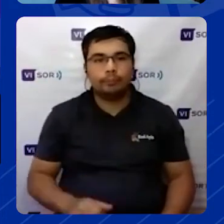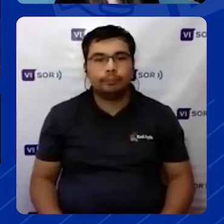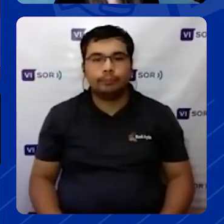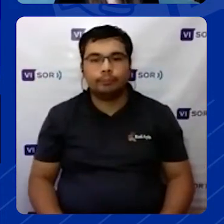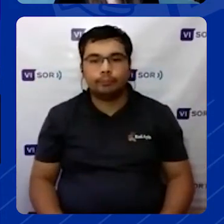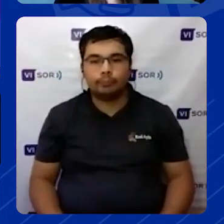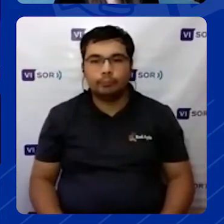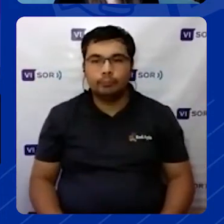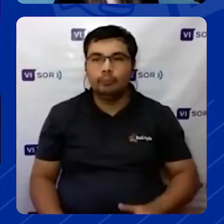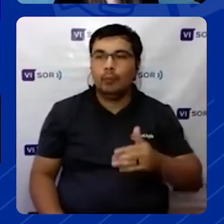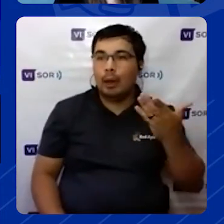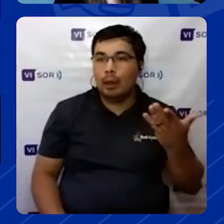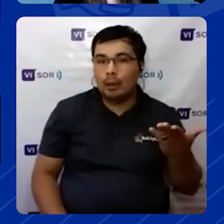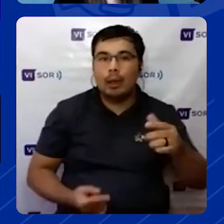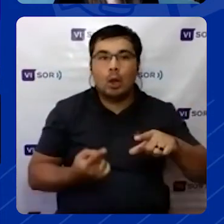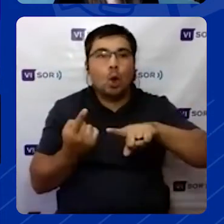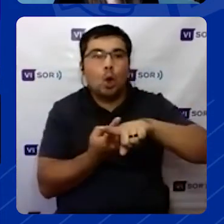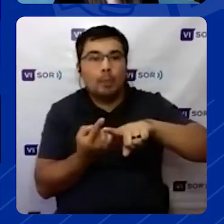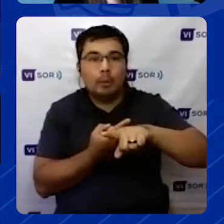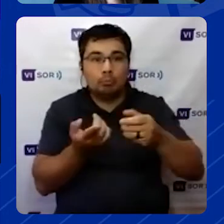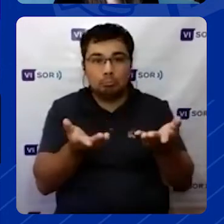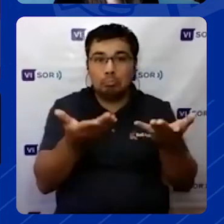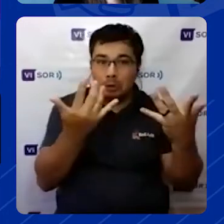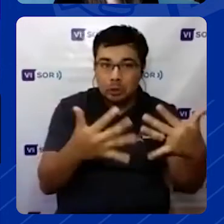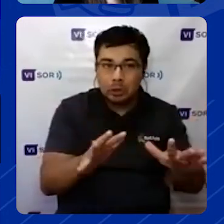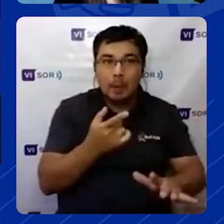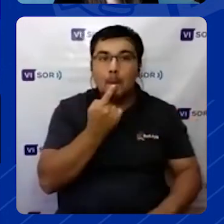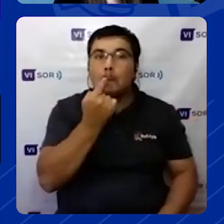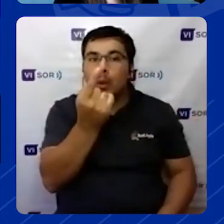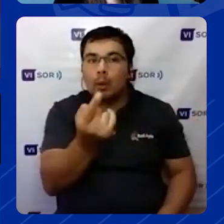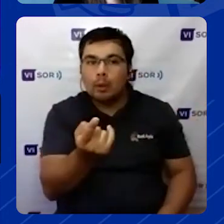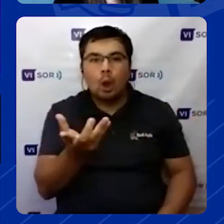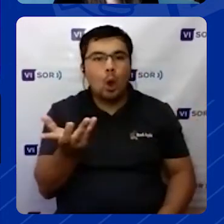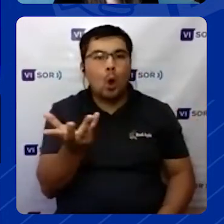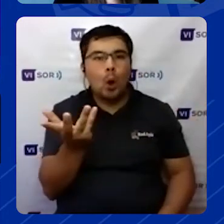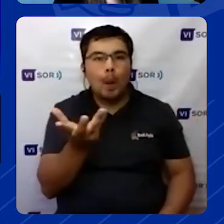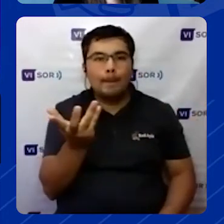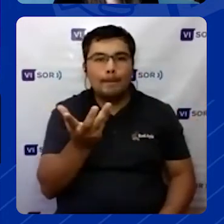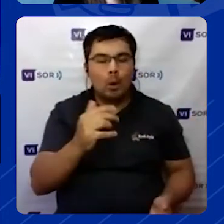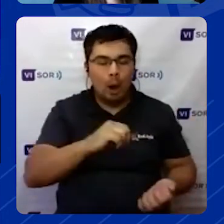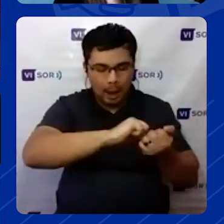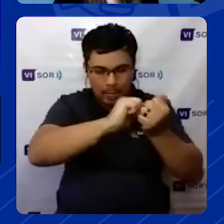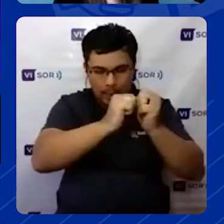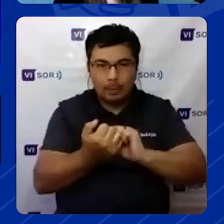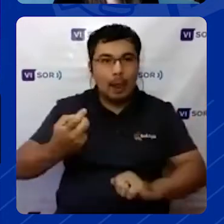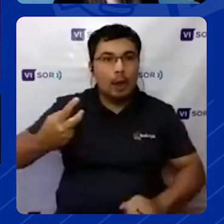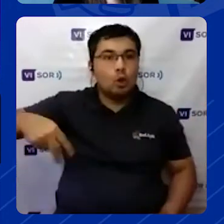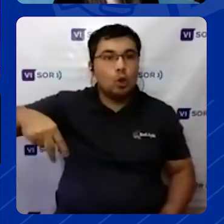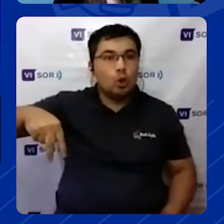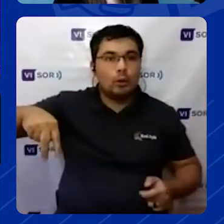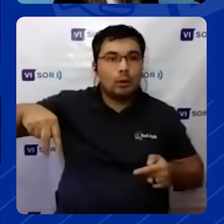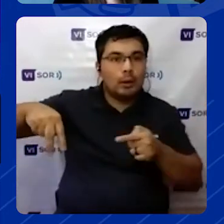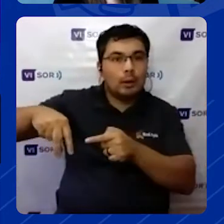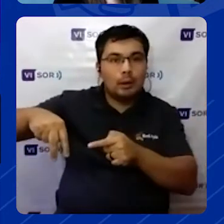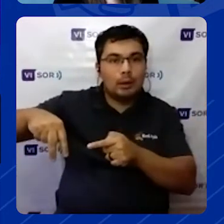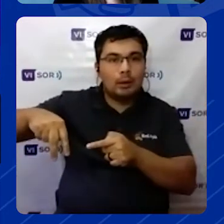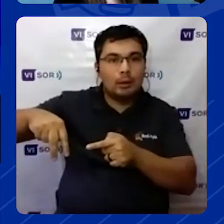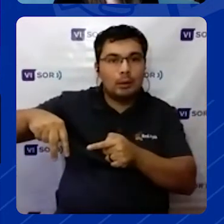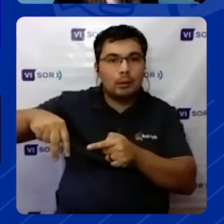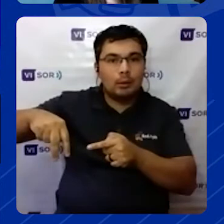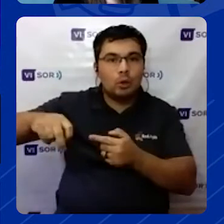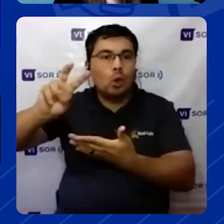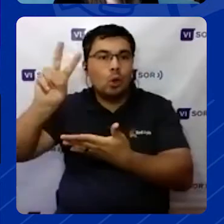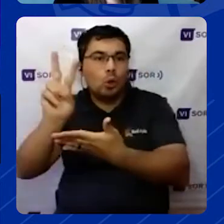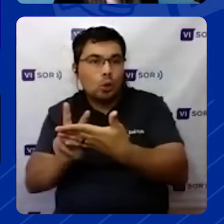por la conversación que se ha dado, preguntan, ¿cómo adaptar noticias, considerando que son textos que están regidos por la inmediatez y muchas veces el proceso